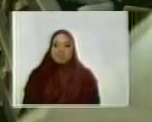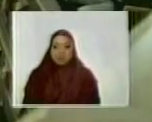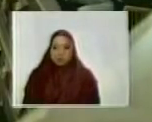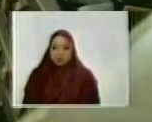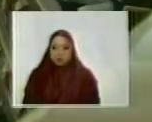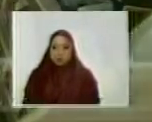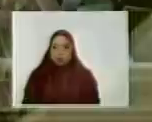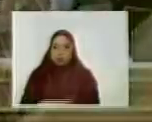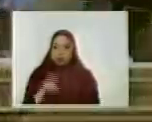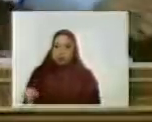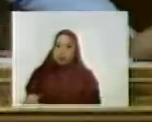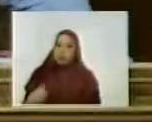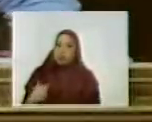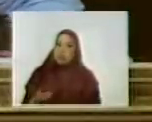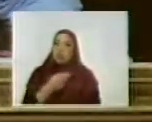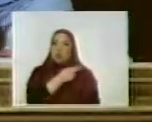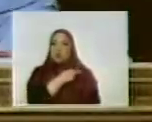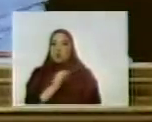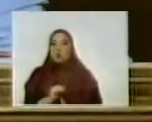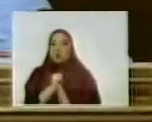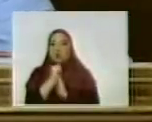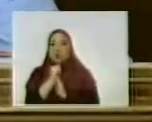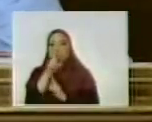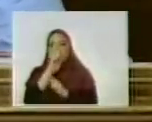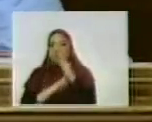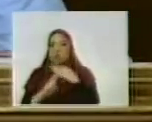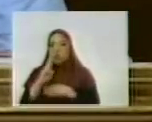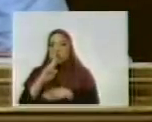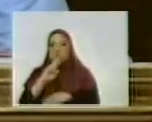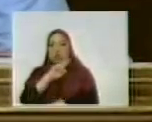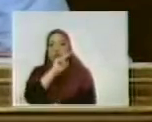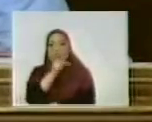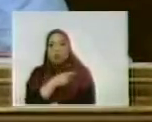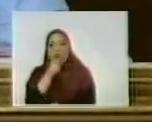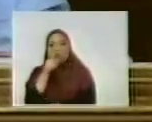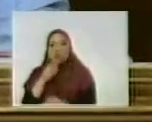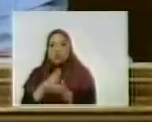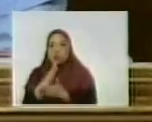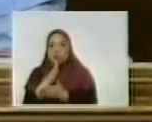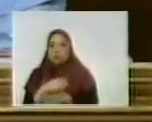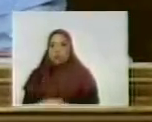Nosotros debemos reconocer a nuestros mártires, a nuestros guías, a nuestros faros, siempre.